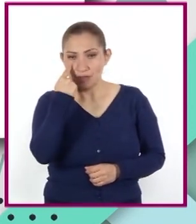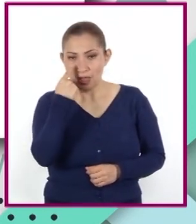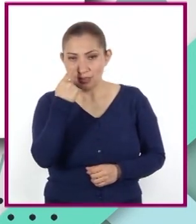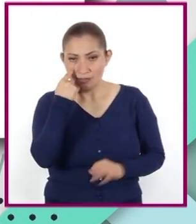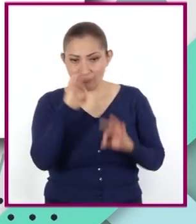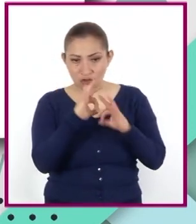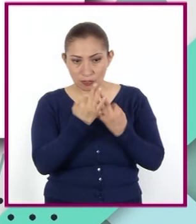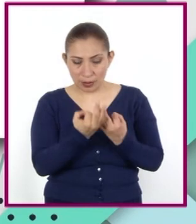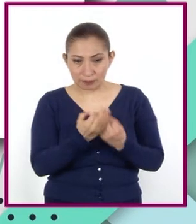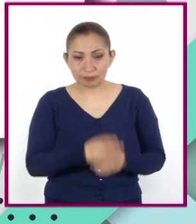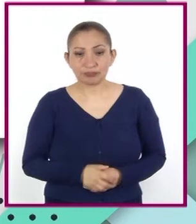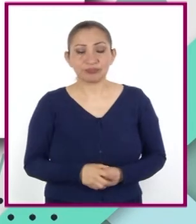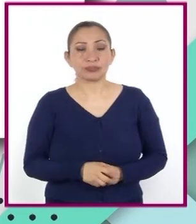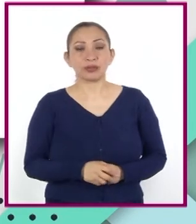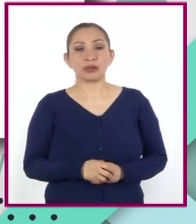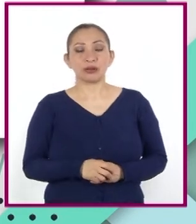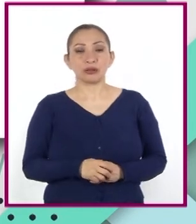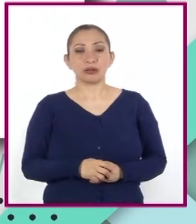entonces